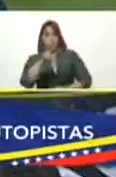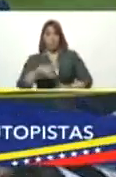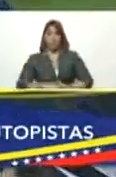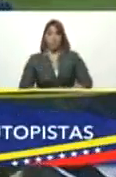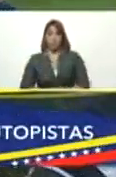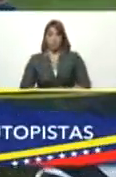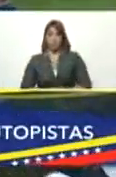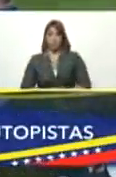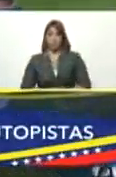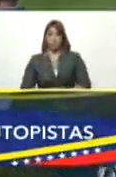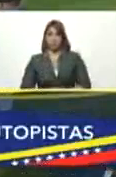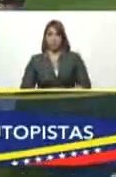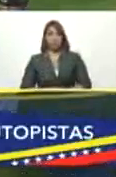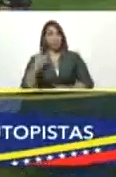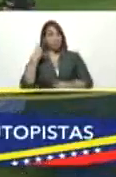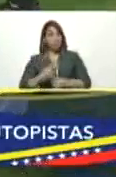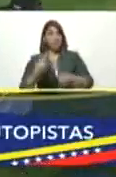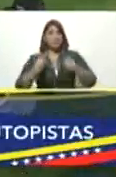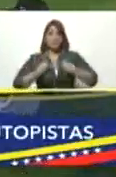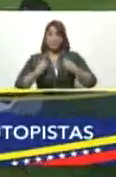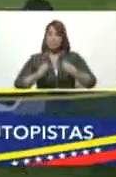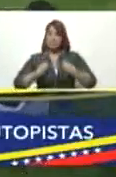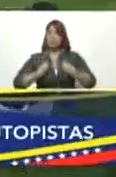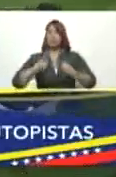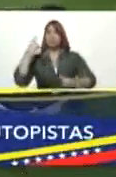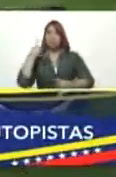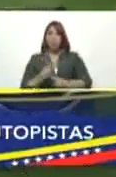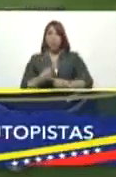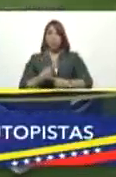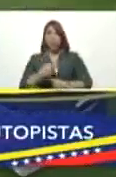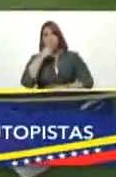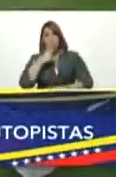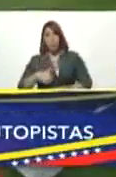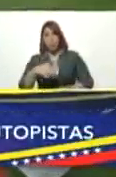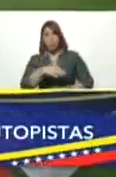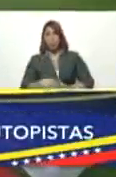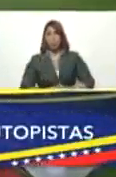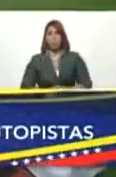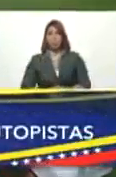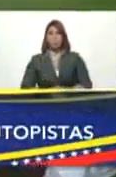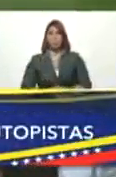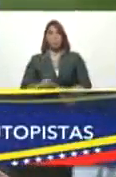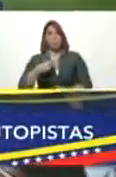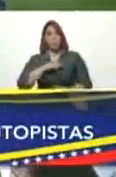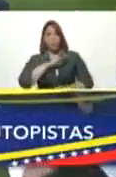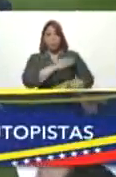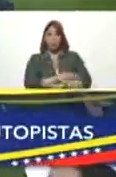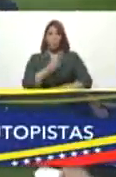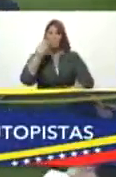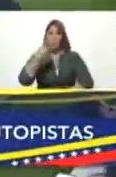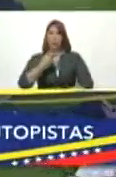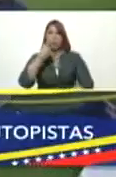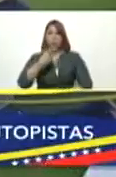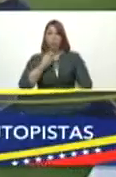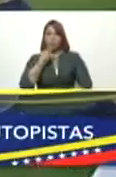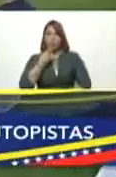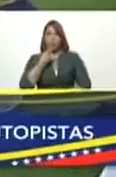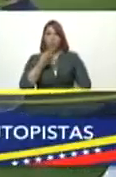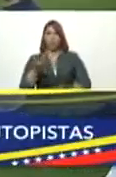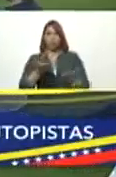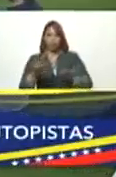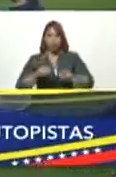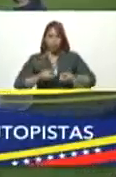pie. Tenemos que vivir la vida del pueblo de a pie para que nuestro poder político sirva a la